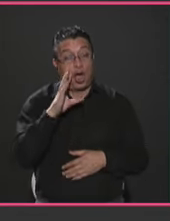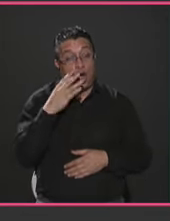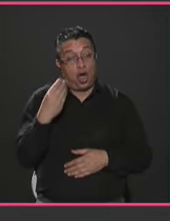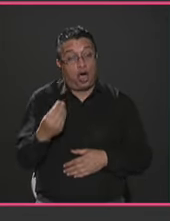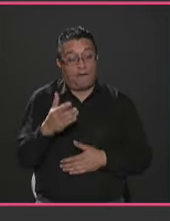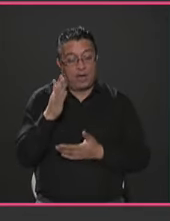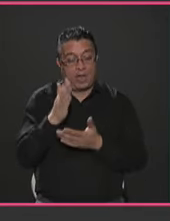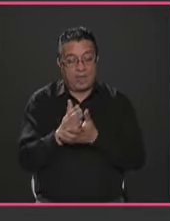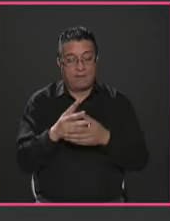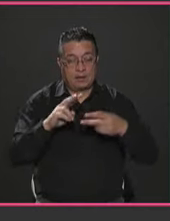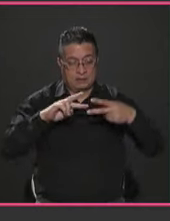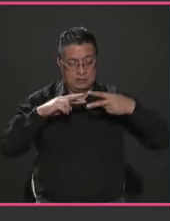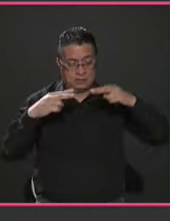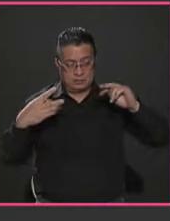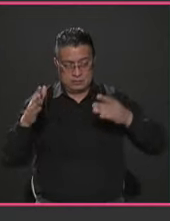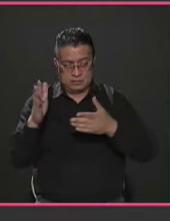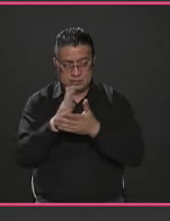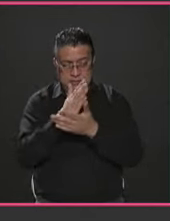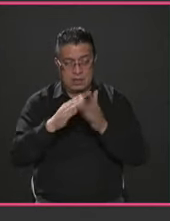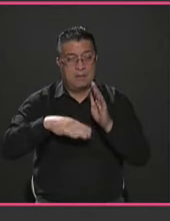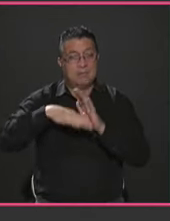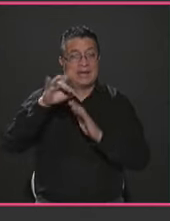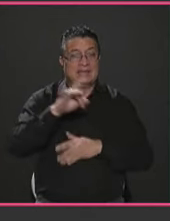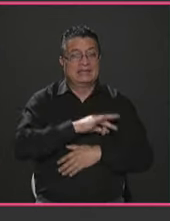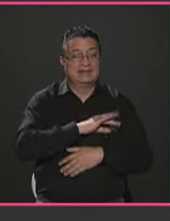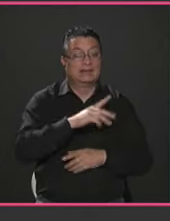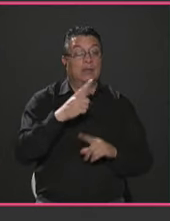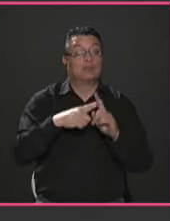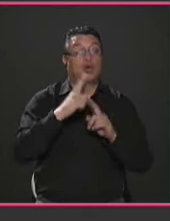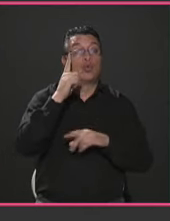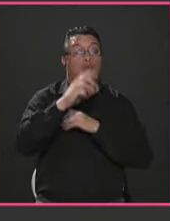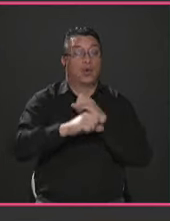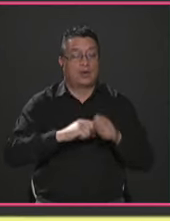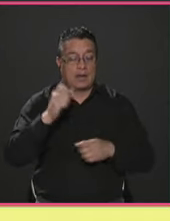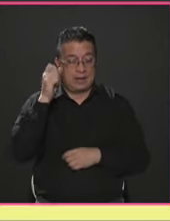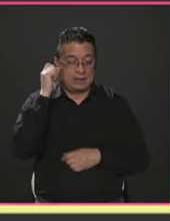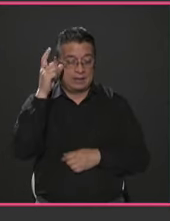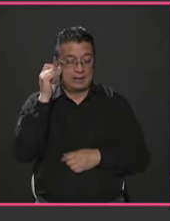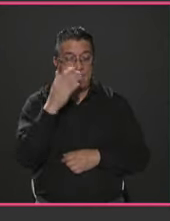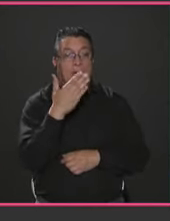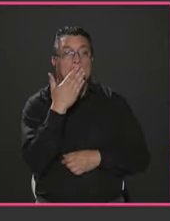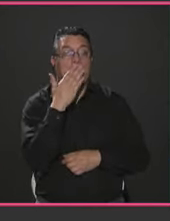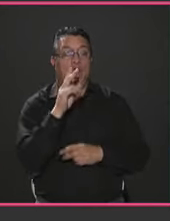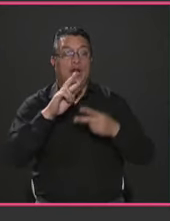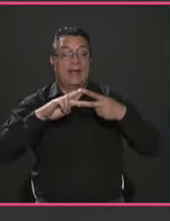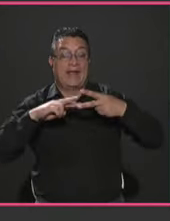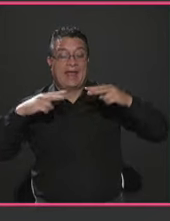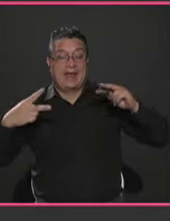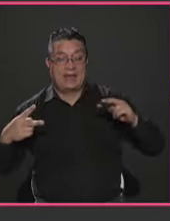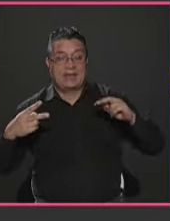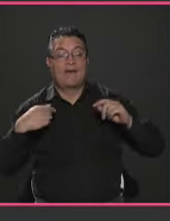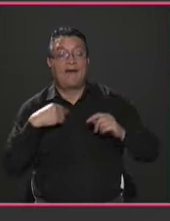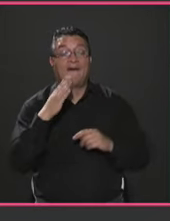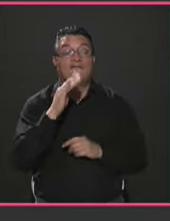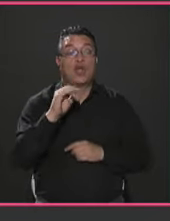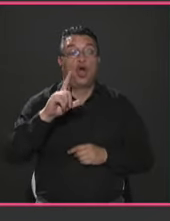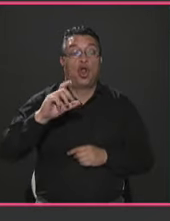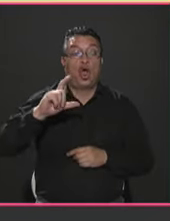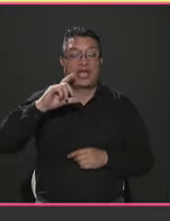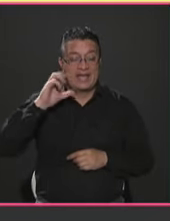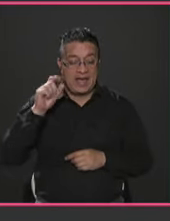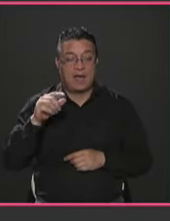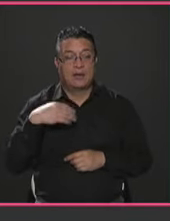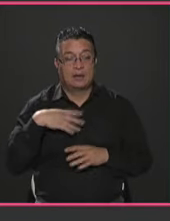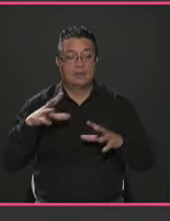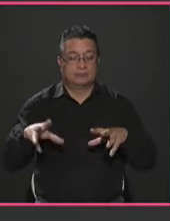deberíamos secuenciar más genomas chilenos por año para entender de mejor forma nuestra genética nuestra biología